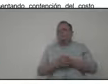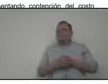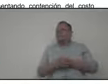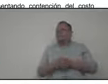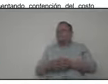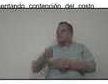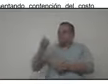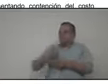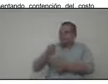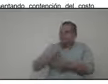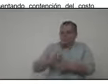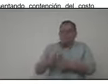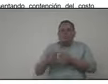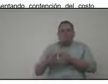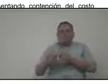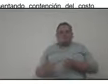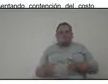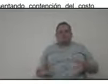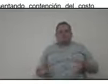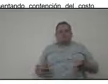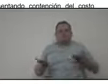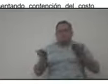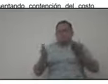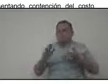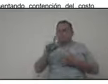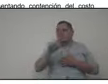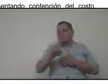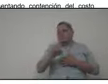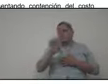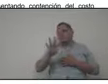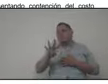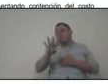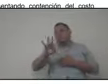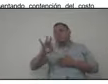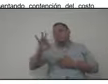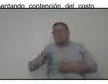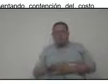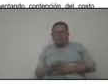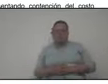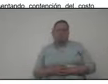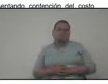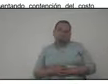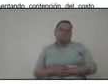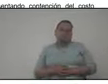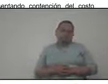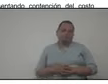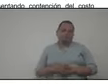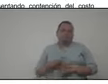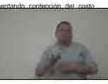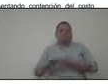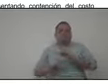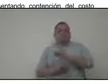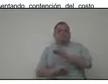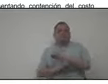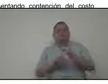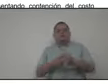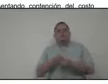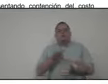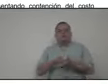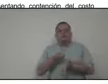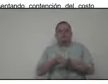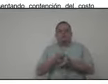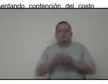todo este trabajo, se presenta un crecimiento del 64%, y esto es por el fortalecimiento de la